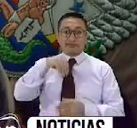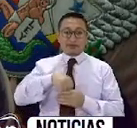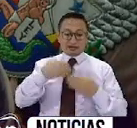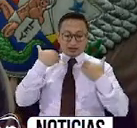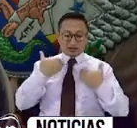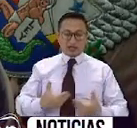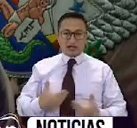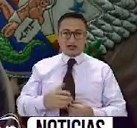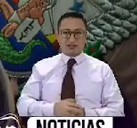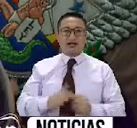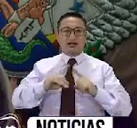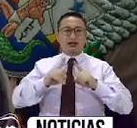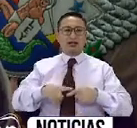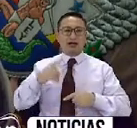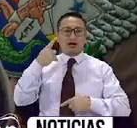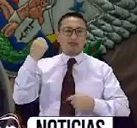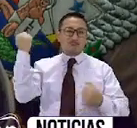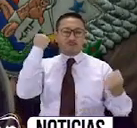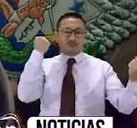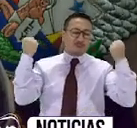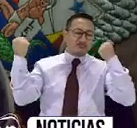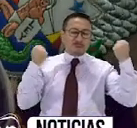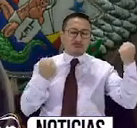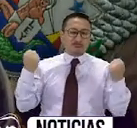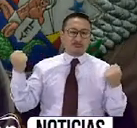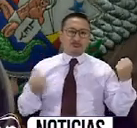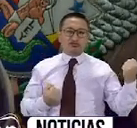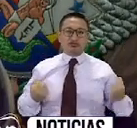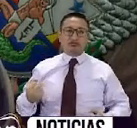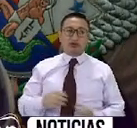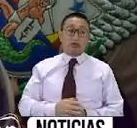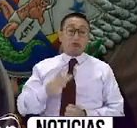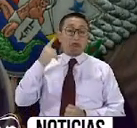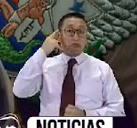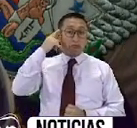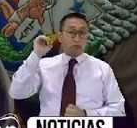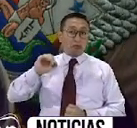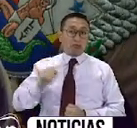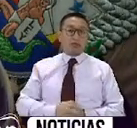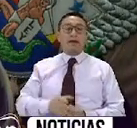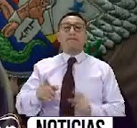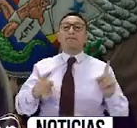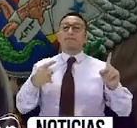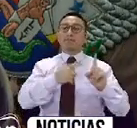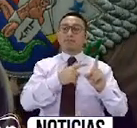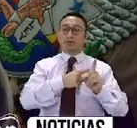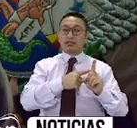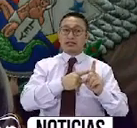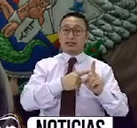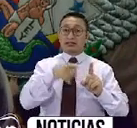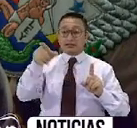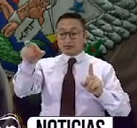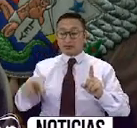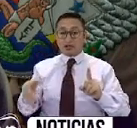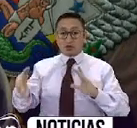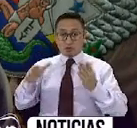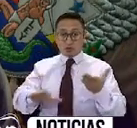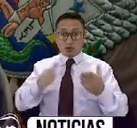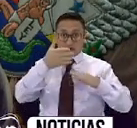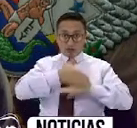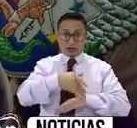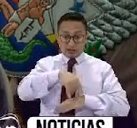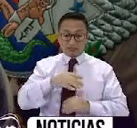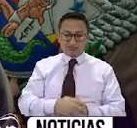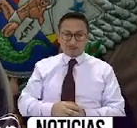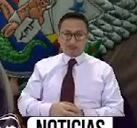huellas de golpes post-mortem. Presumimos que el victimario tuvo que haber realizado algún tipo de fricción